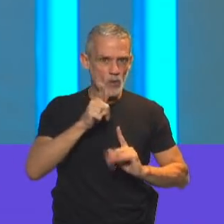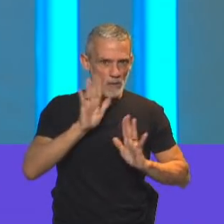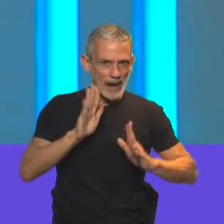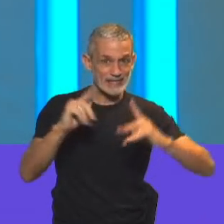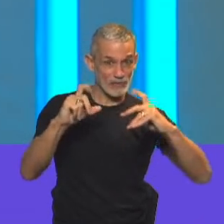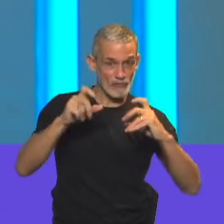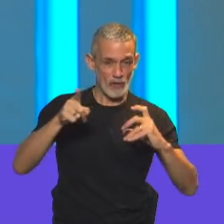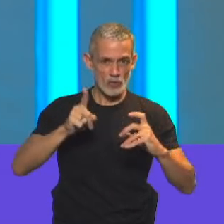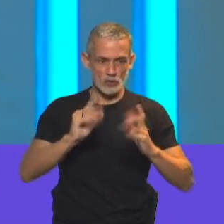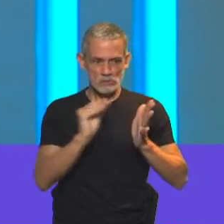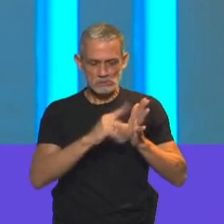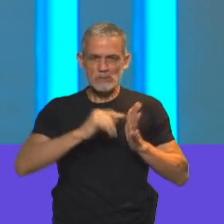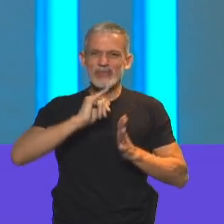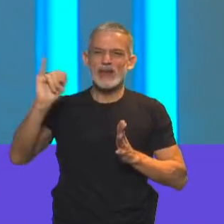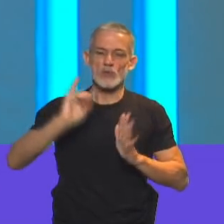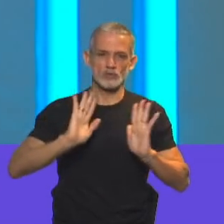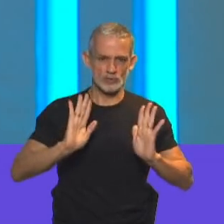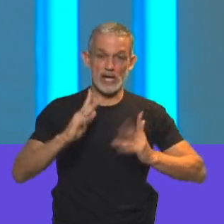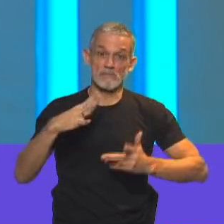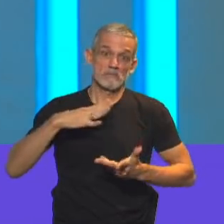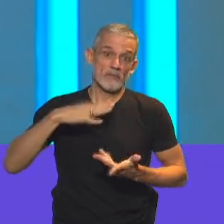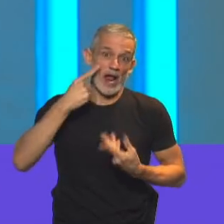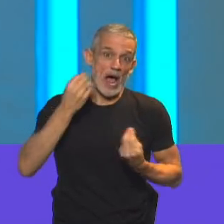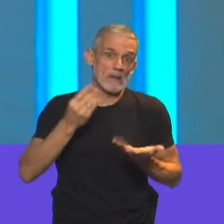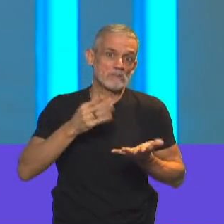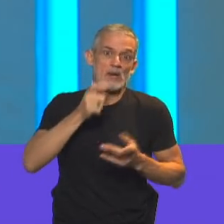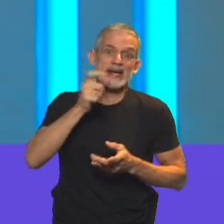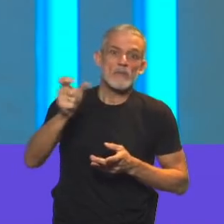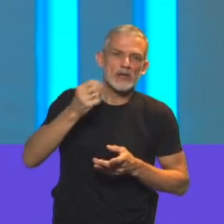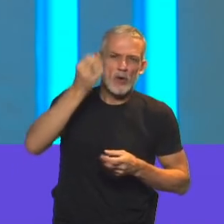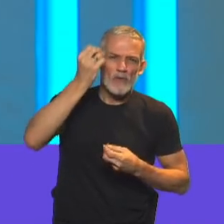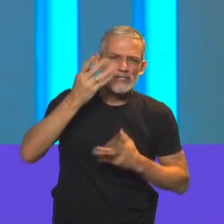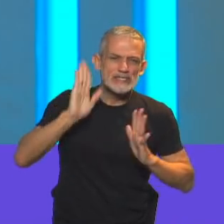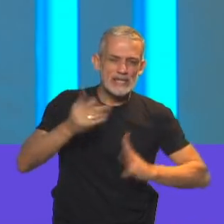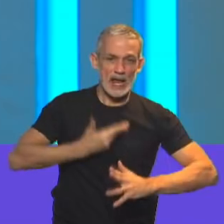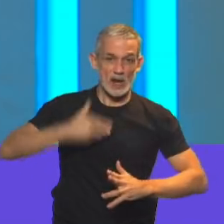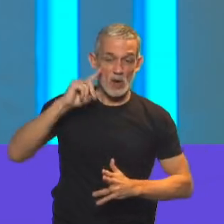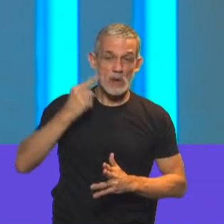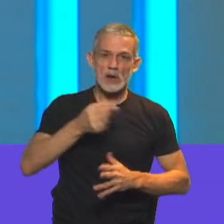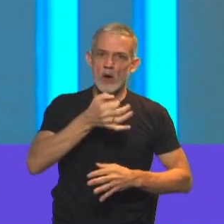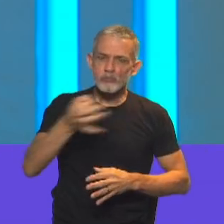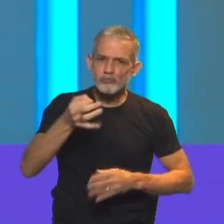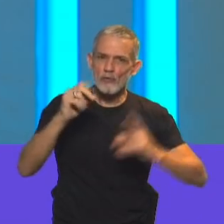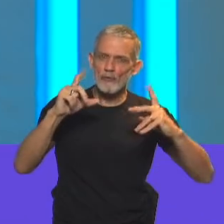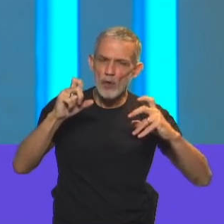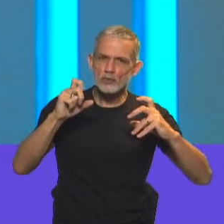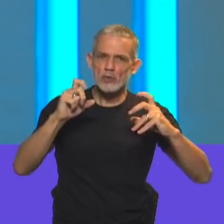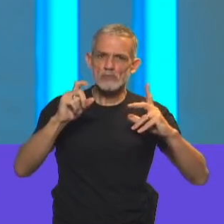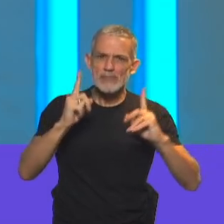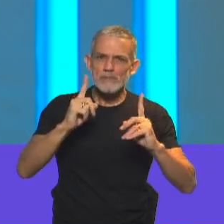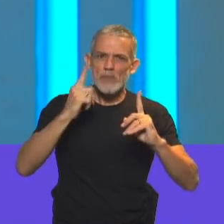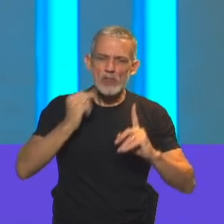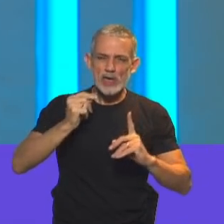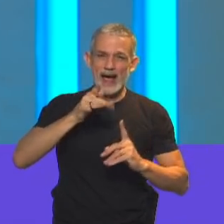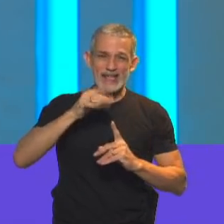que indica cómo lo decía sale la denuncia resta la respuesta oficial a propósito de si fue realmente esta foto tomada el 14 de julio